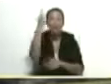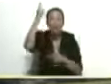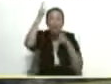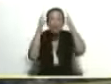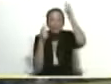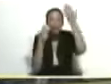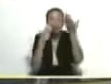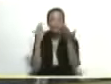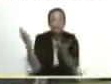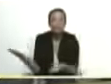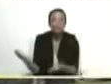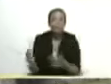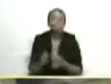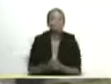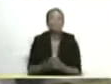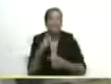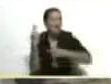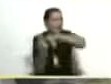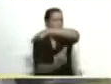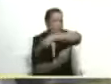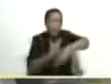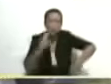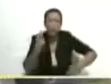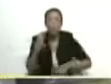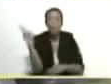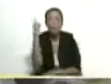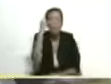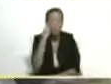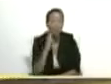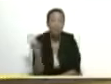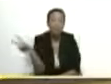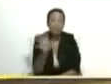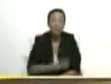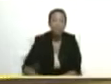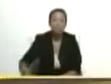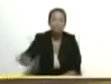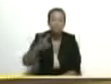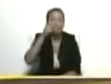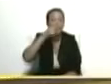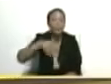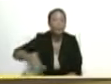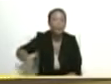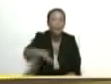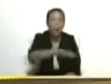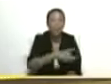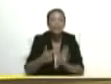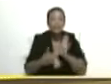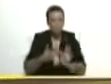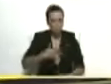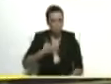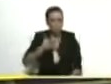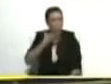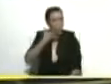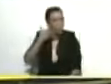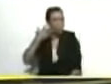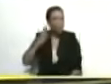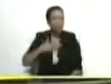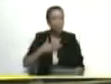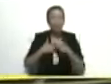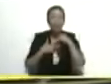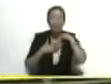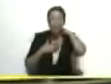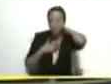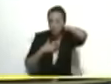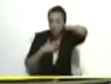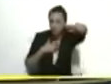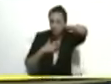Chávez, la revolución bolivariana del pueblo? Debemos sentirnos orgullosos